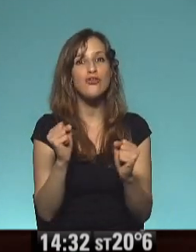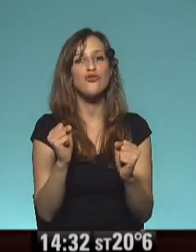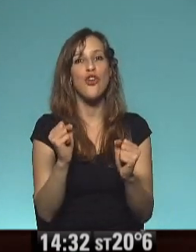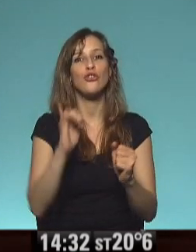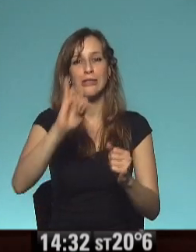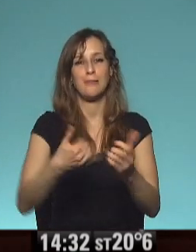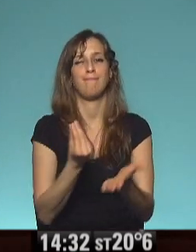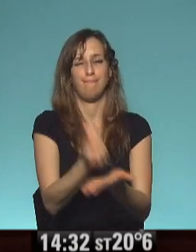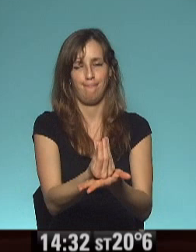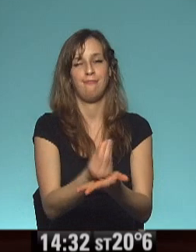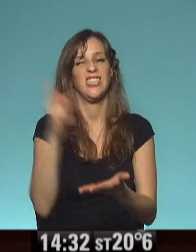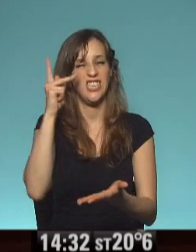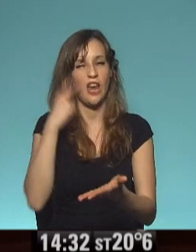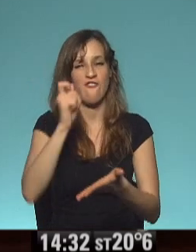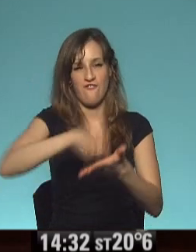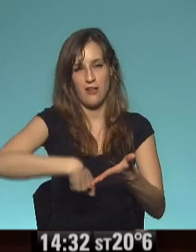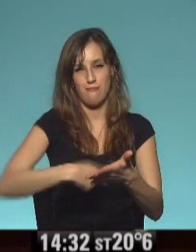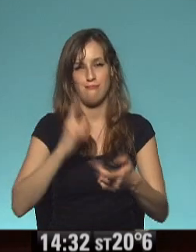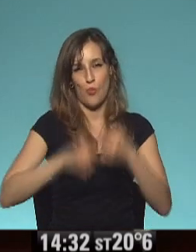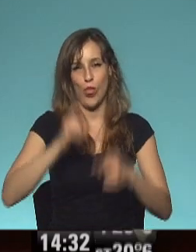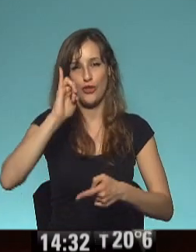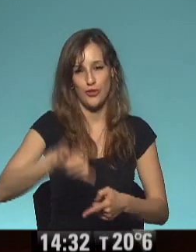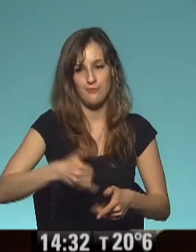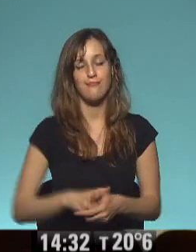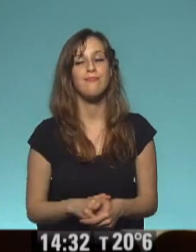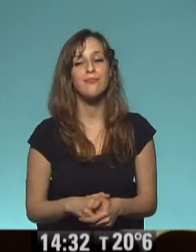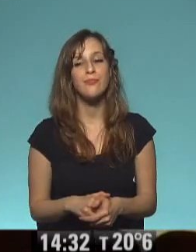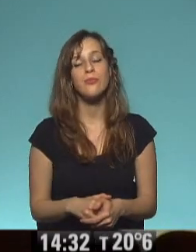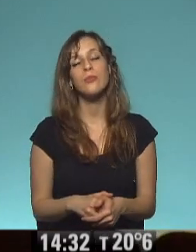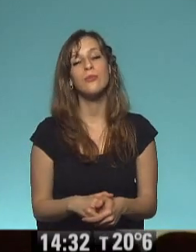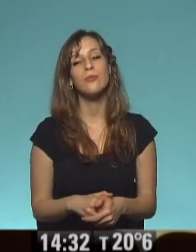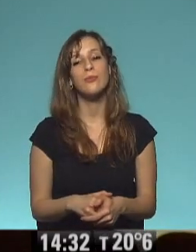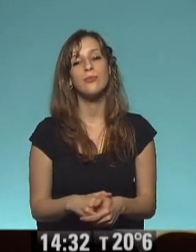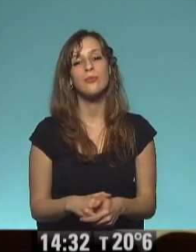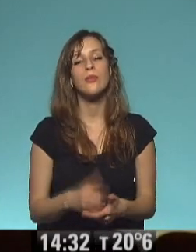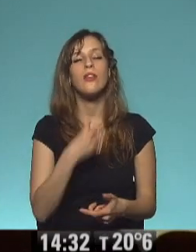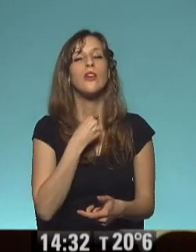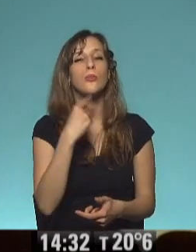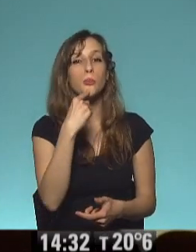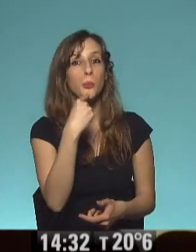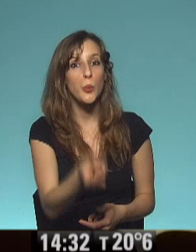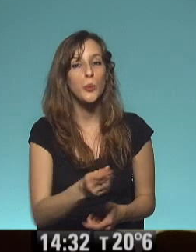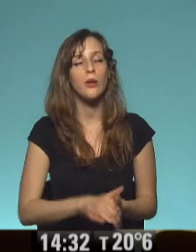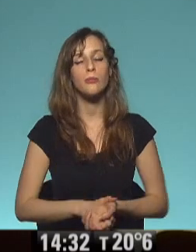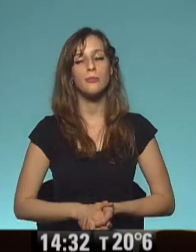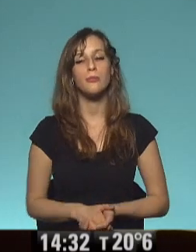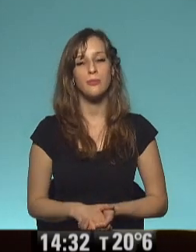reparación histórica. Mi pregunta ha cambiado en ese sentido y me gustaría consultarle, presidente, habida cuenta